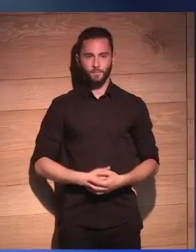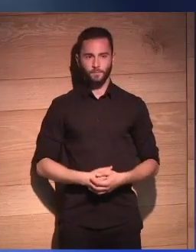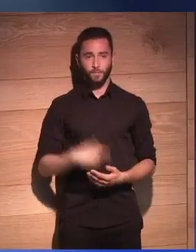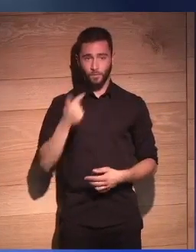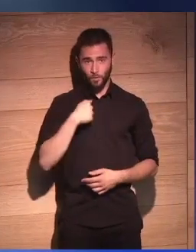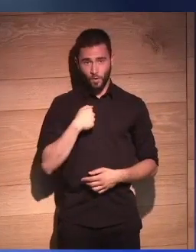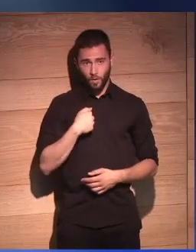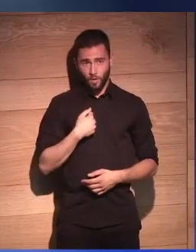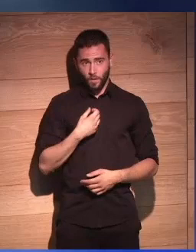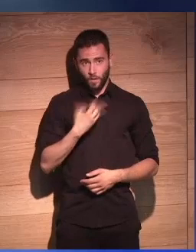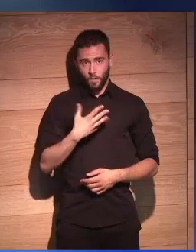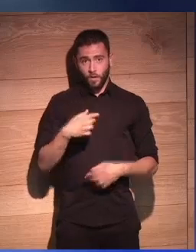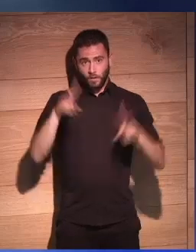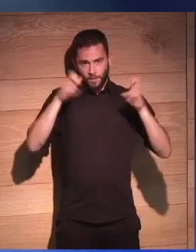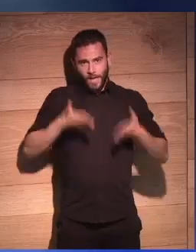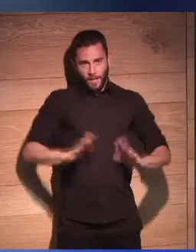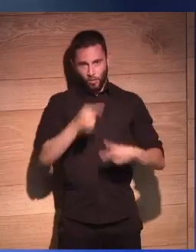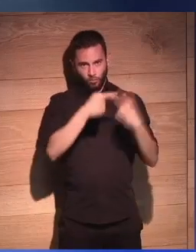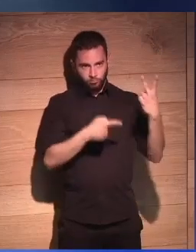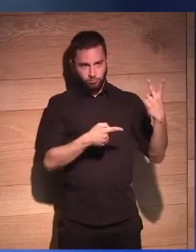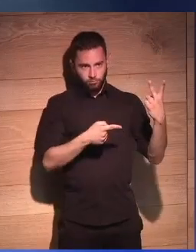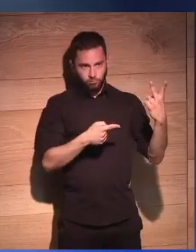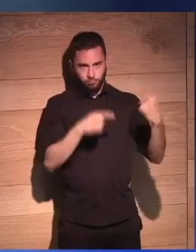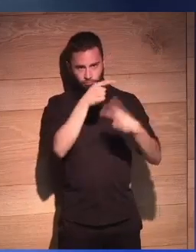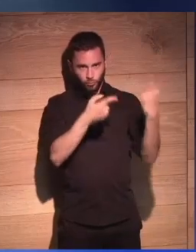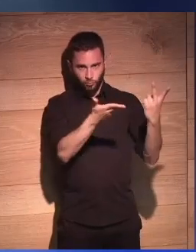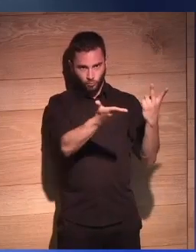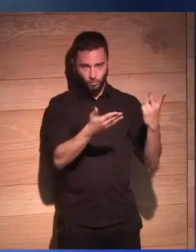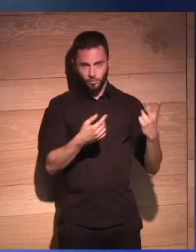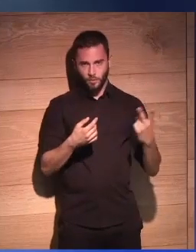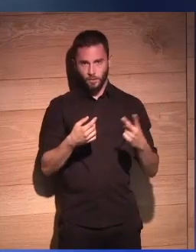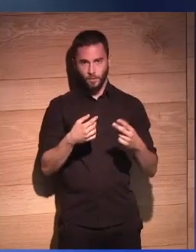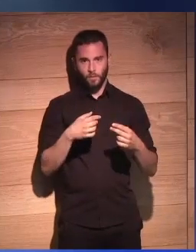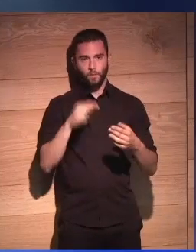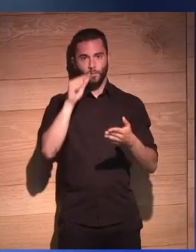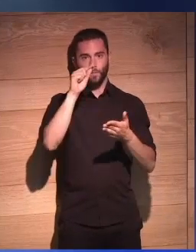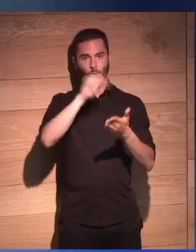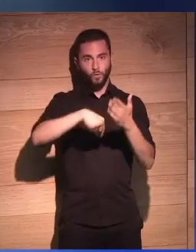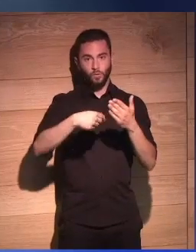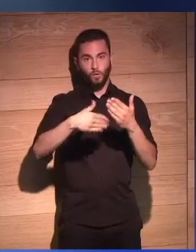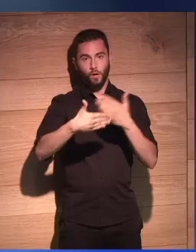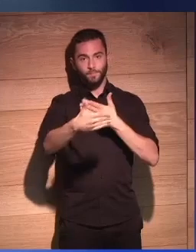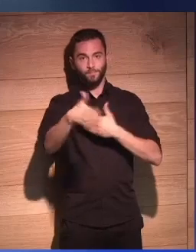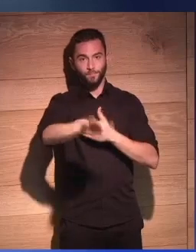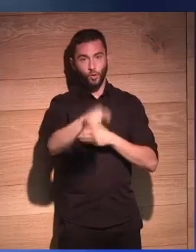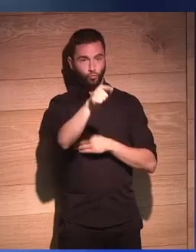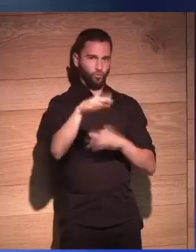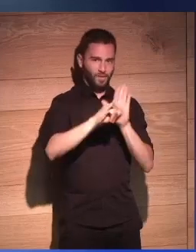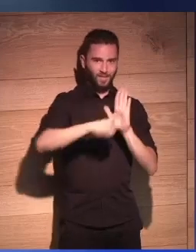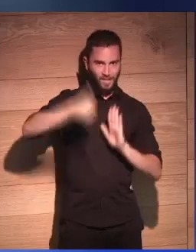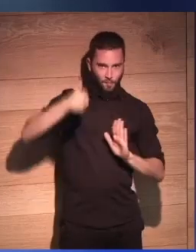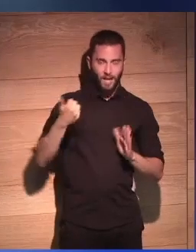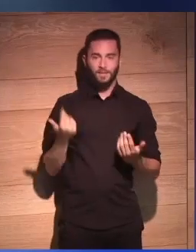bueno, obviamente, con respecto a sus hijos, usted está más cerca de ese punto final. Y resulta que cuando llegamos a